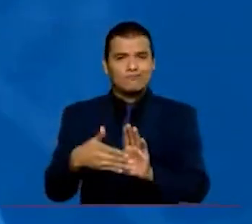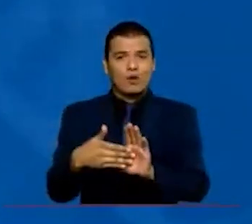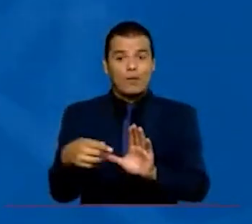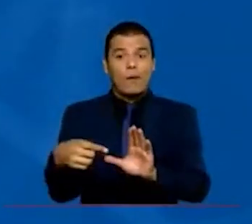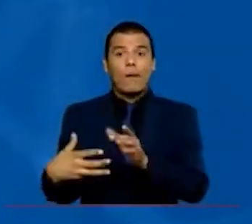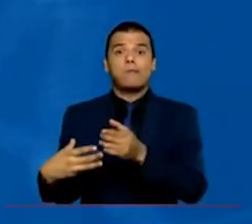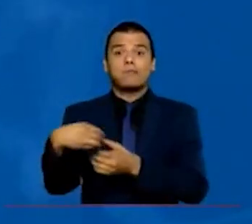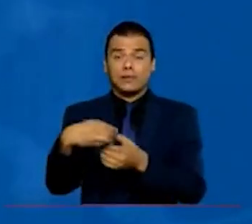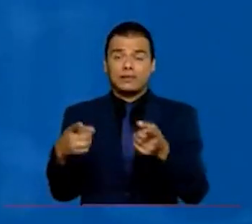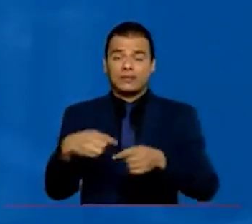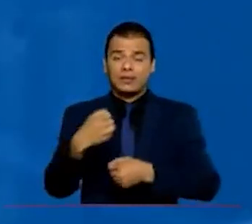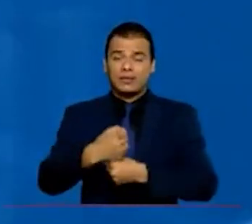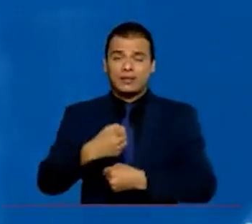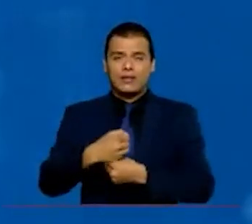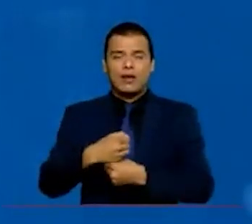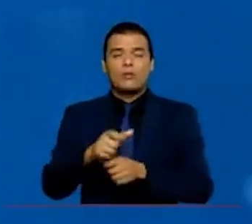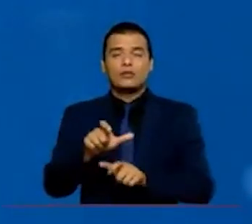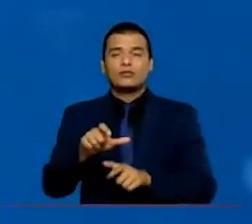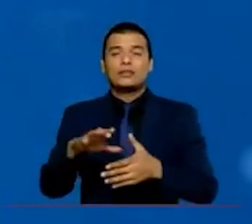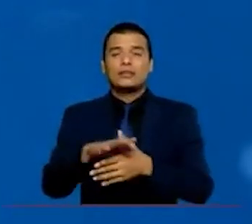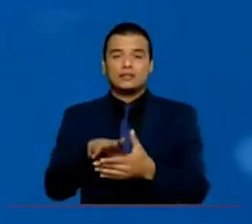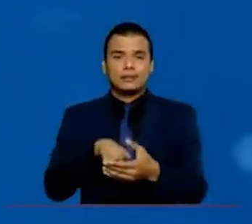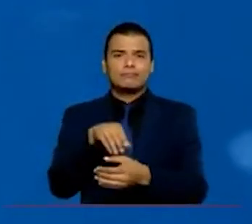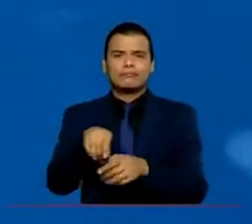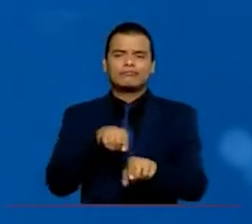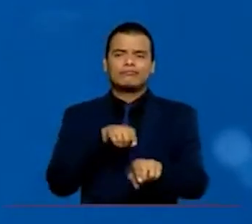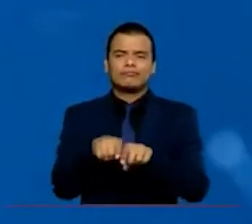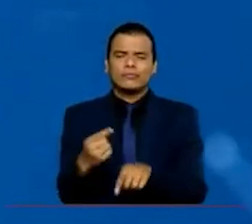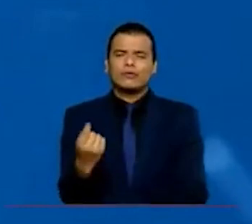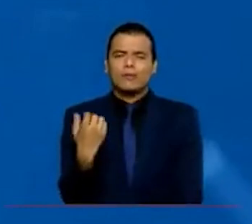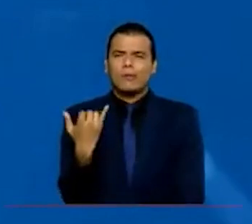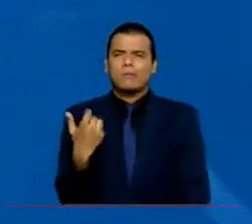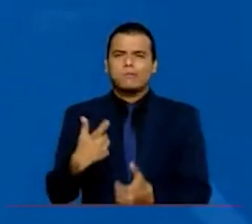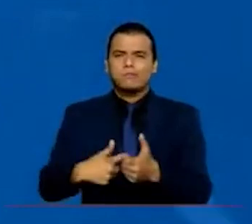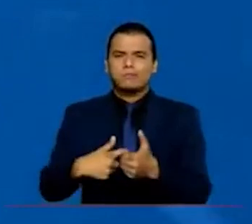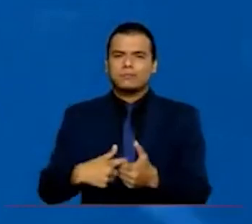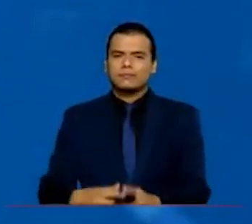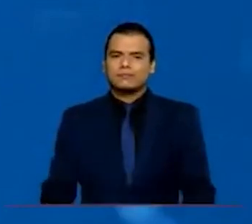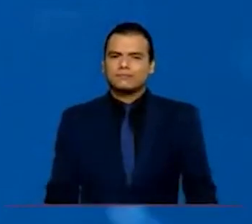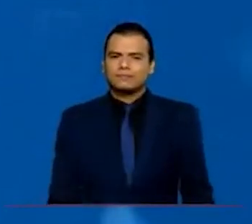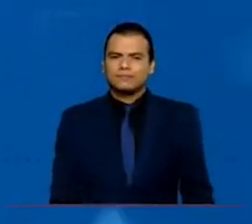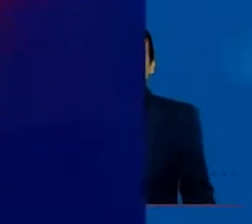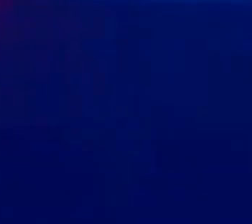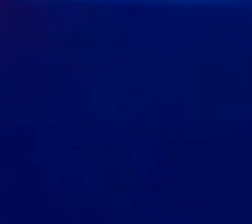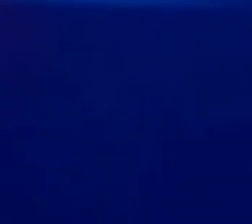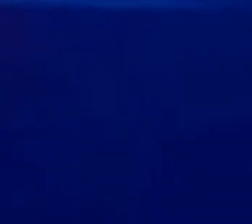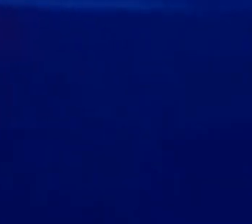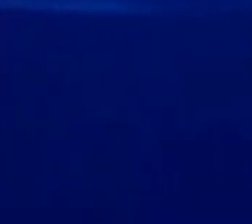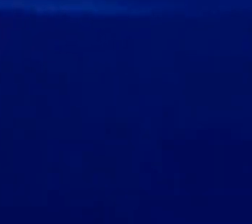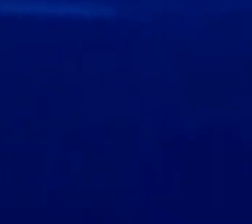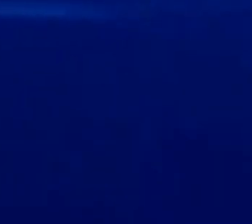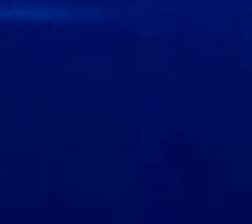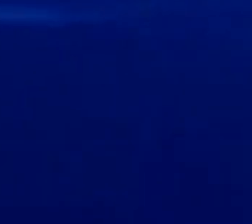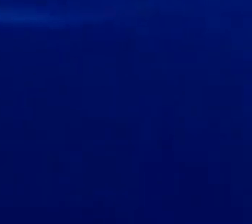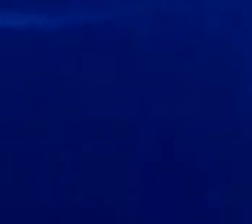el momento en el que inclusive taxistas en las últimas horas participaron en las carreras.